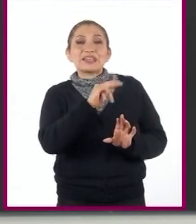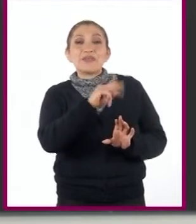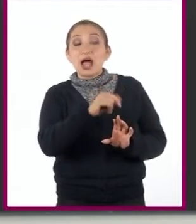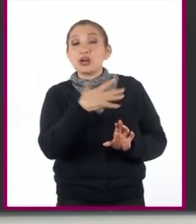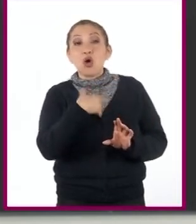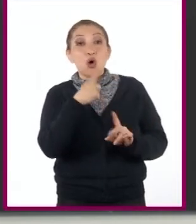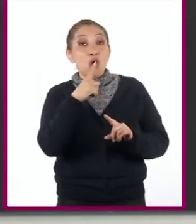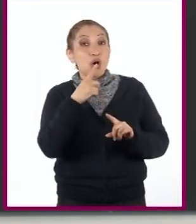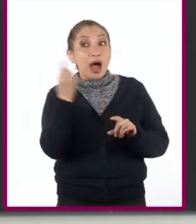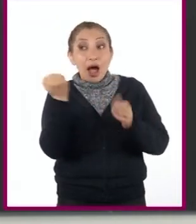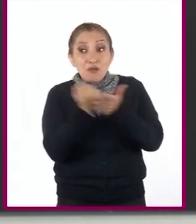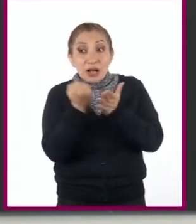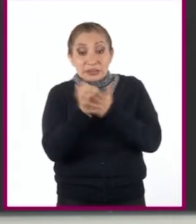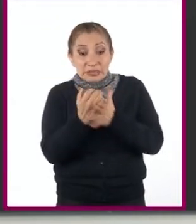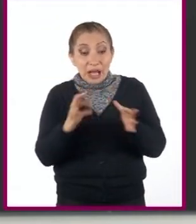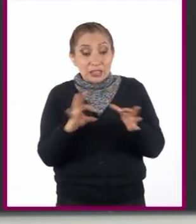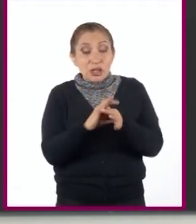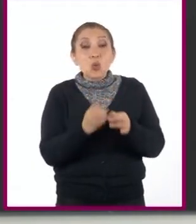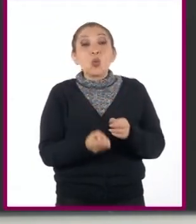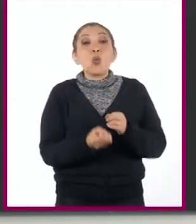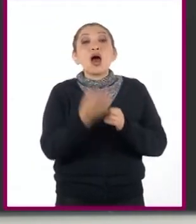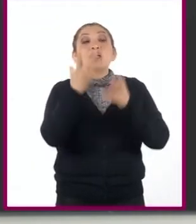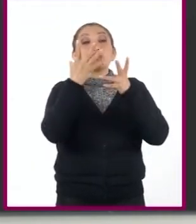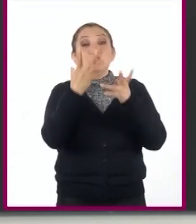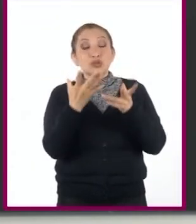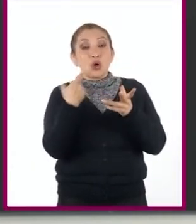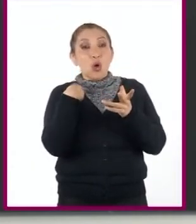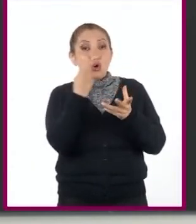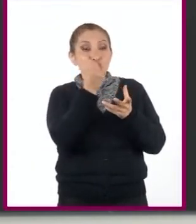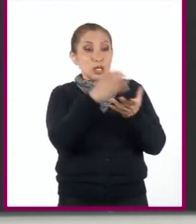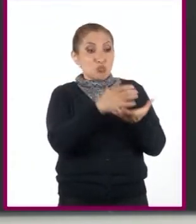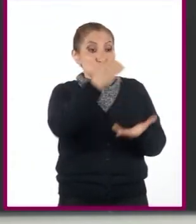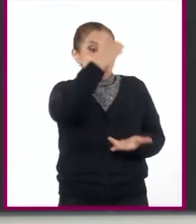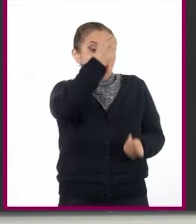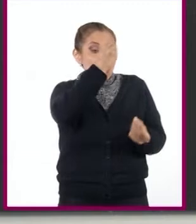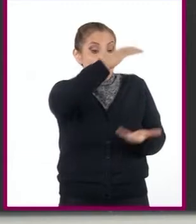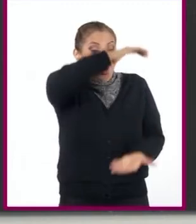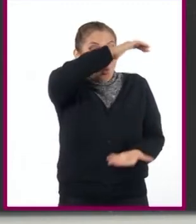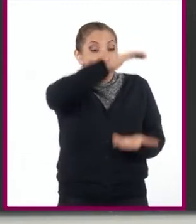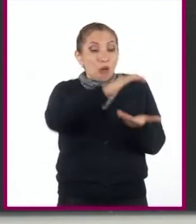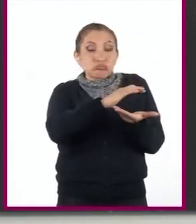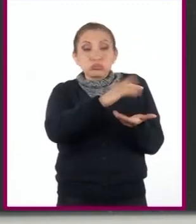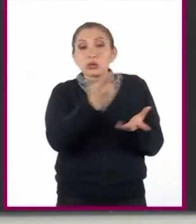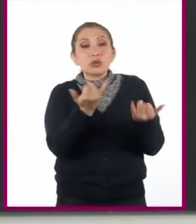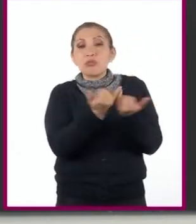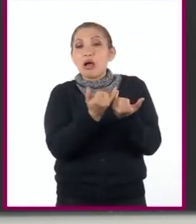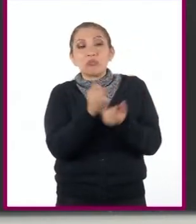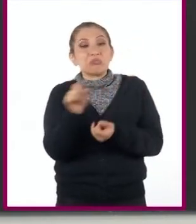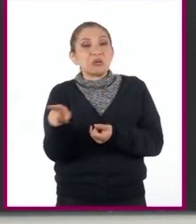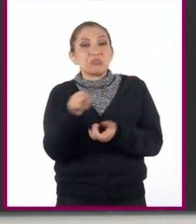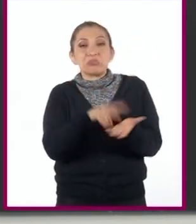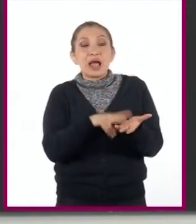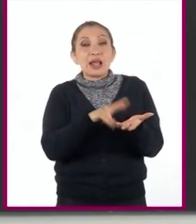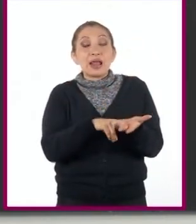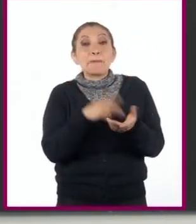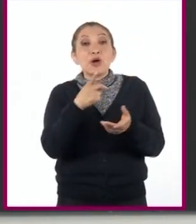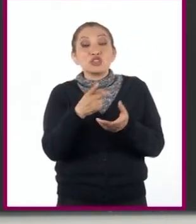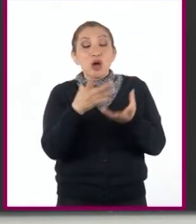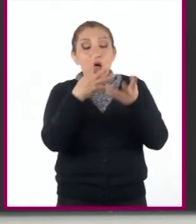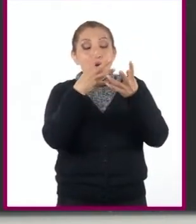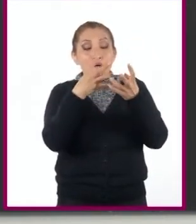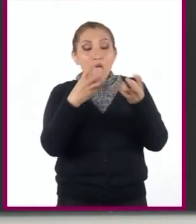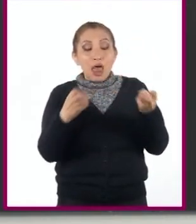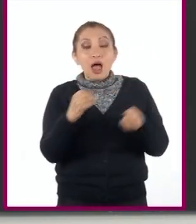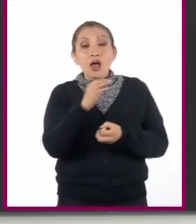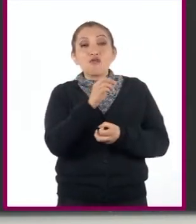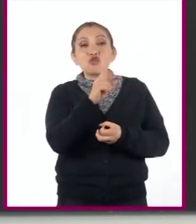no depende de qué tanta cantidad tengas de una sustancia. Por esta razón, se puede utilizar el punto de fusión para